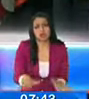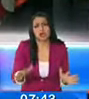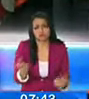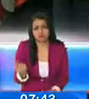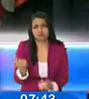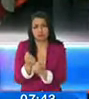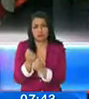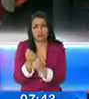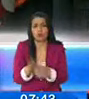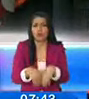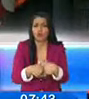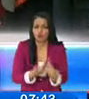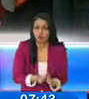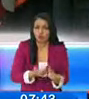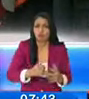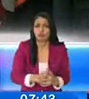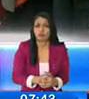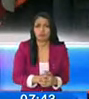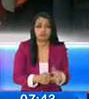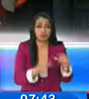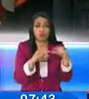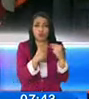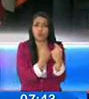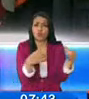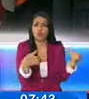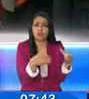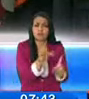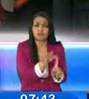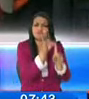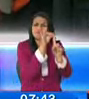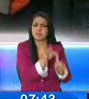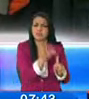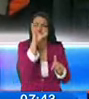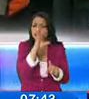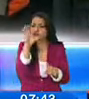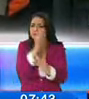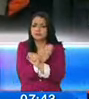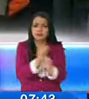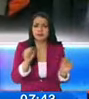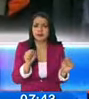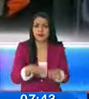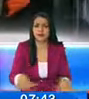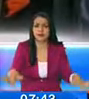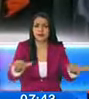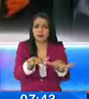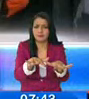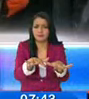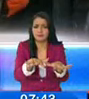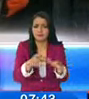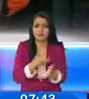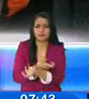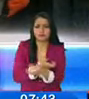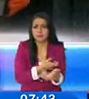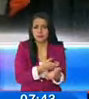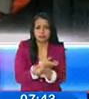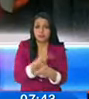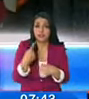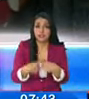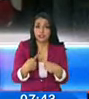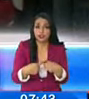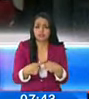siendo con el envío de nuestro grupo élite de búsqueda y rescate urbano del Cuerpo de Bomberos, que